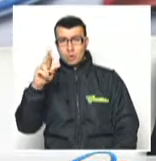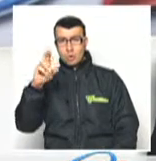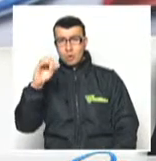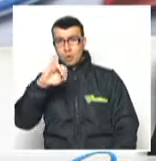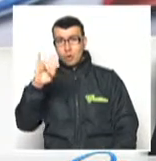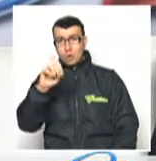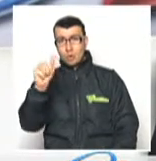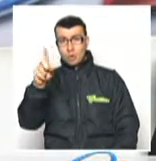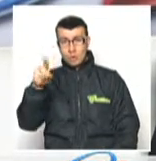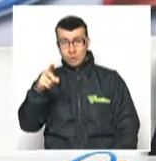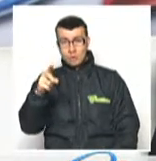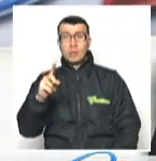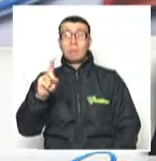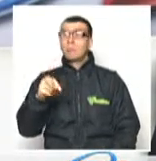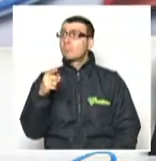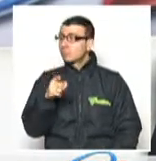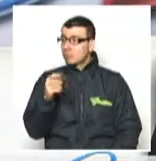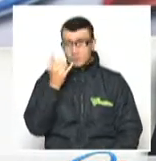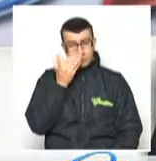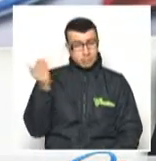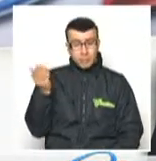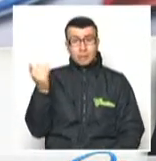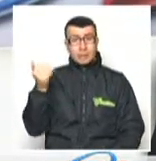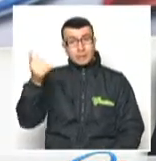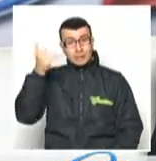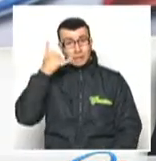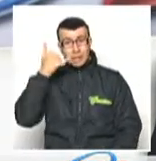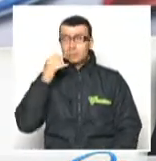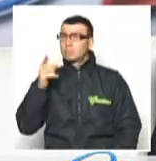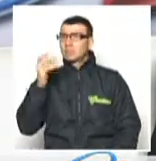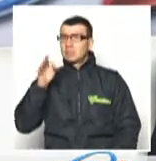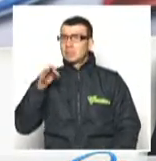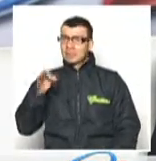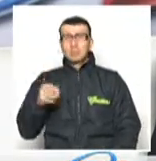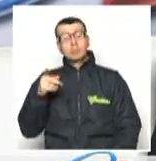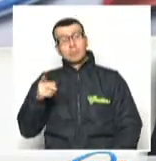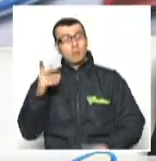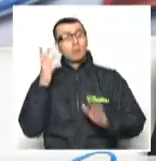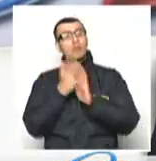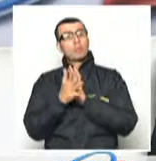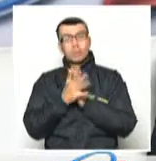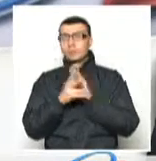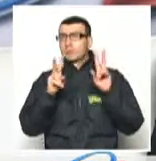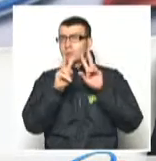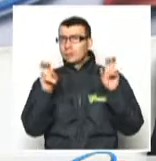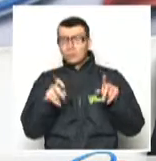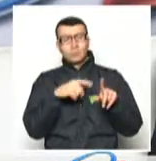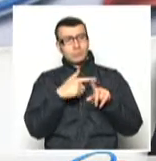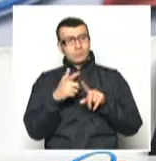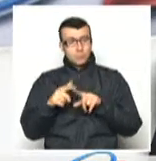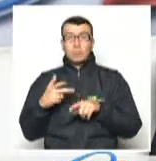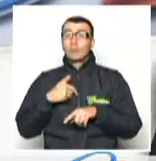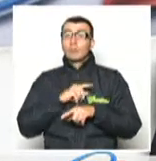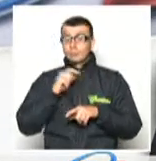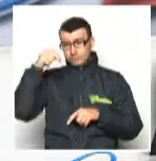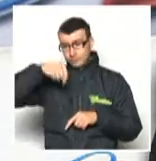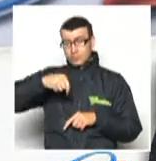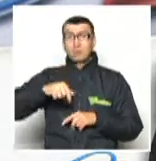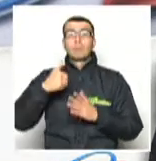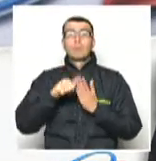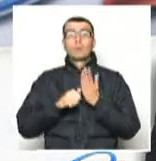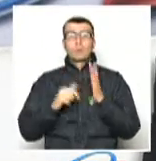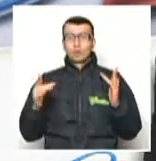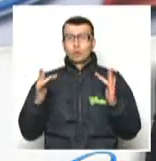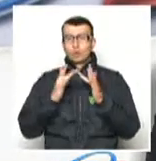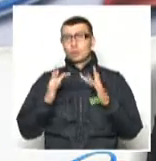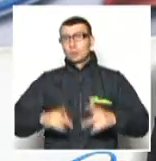310-500-1254 siempre tendrán una línea para que ustedes reciban toda esta información, temas y demás que hacemos en este programa de Conexión